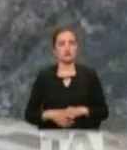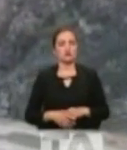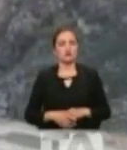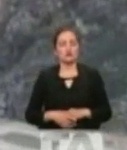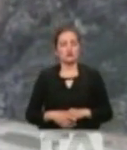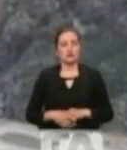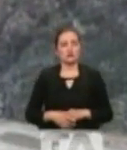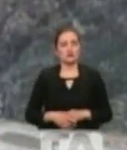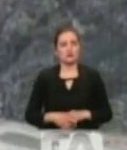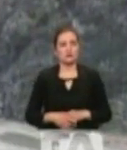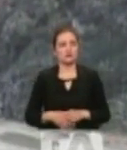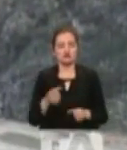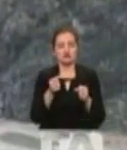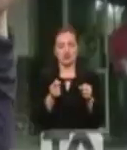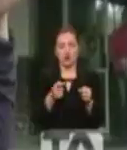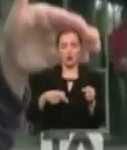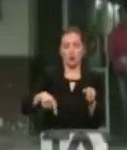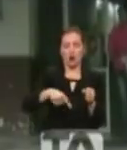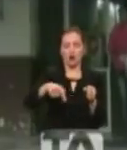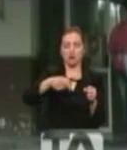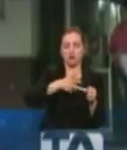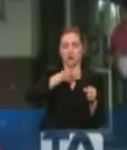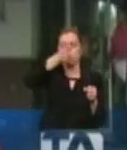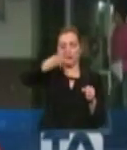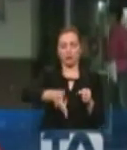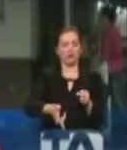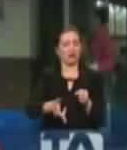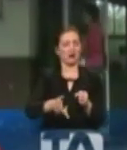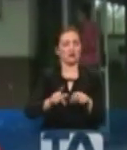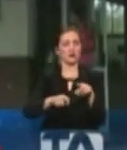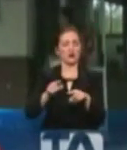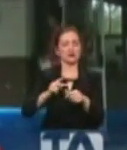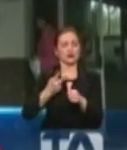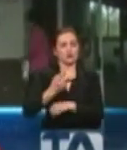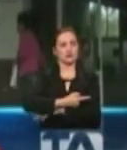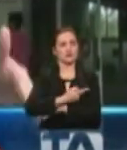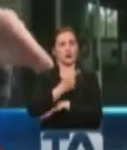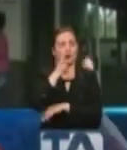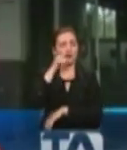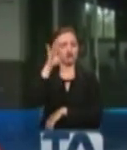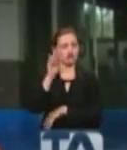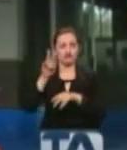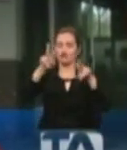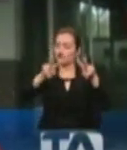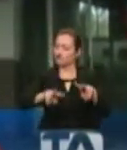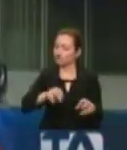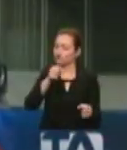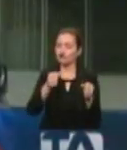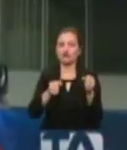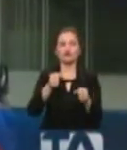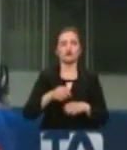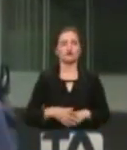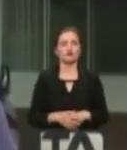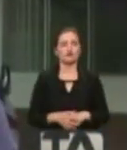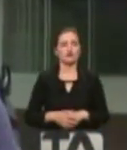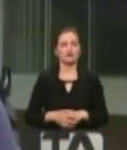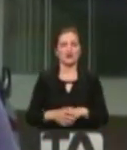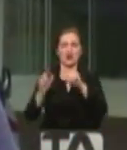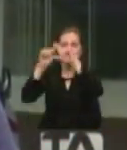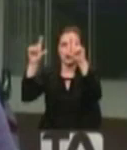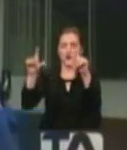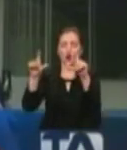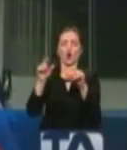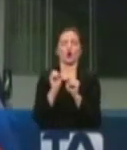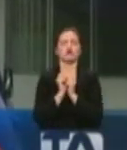ahí cualquiera puede irse y al segundo día que pasó el accidente de mi esposo también se ha ido un carro. No hay ninguna señalización que diga